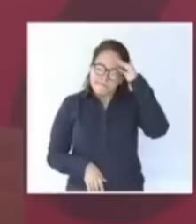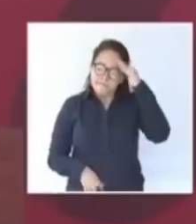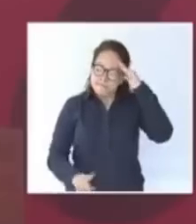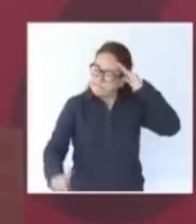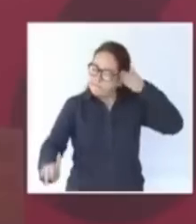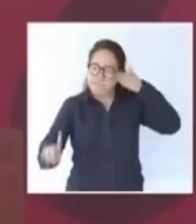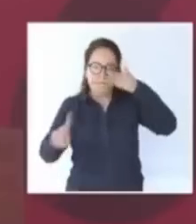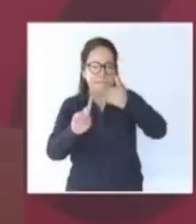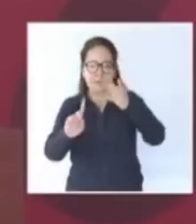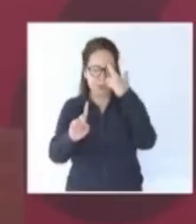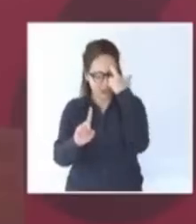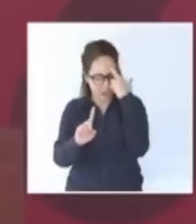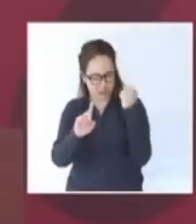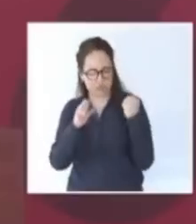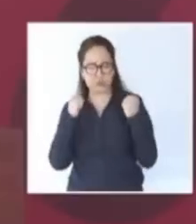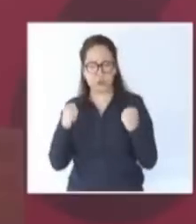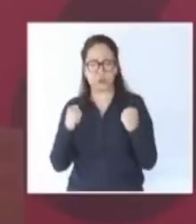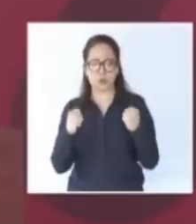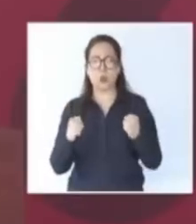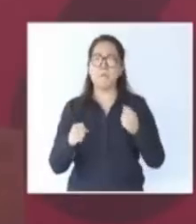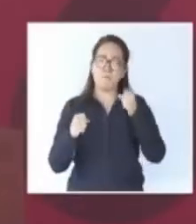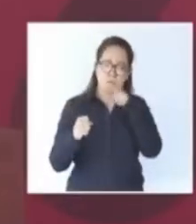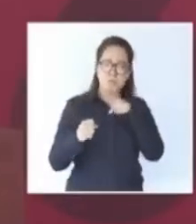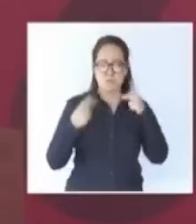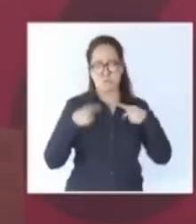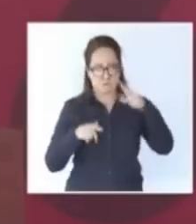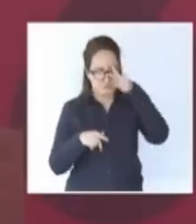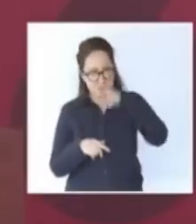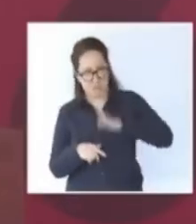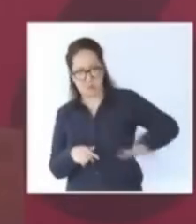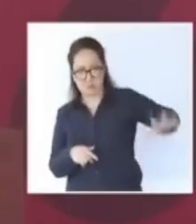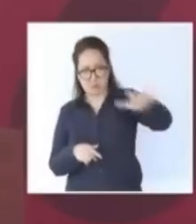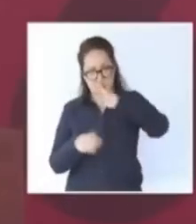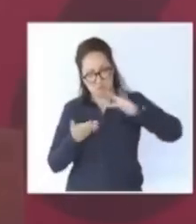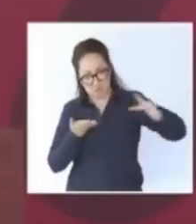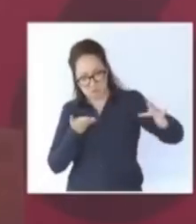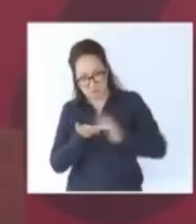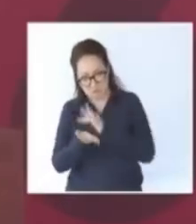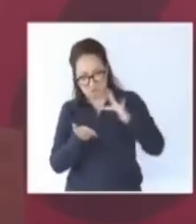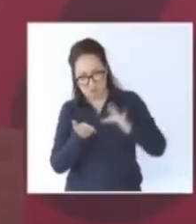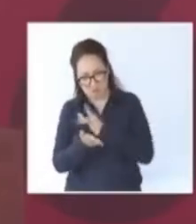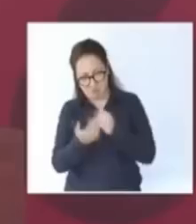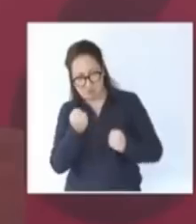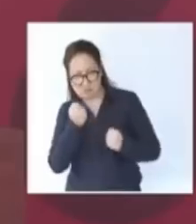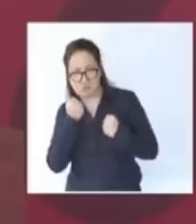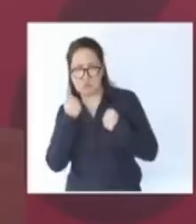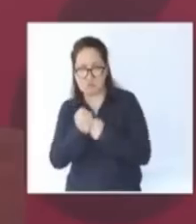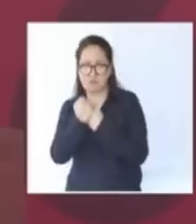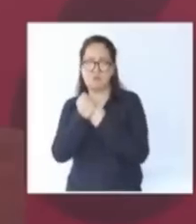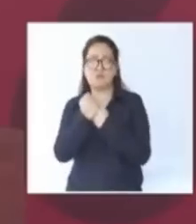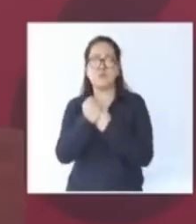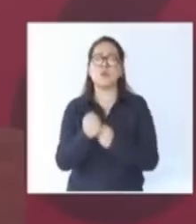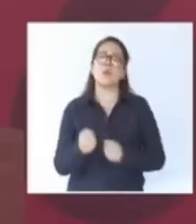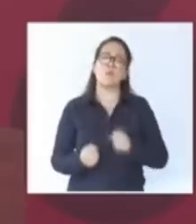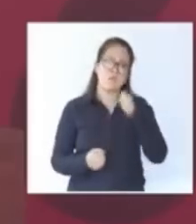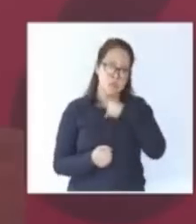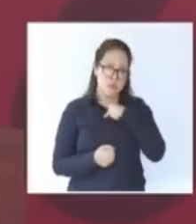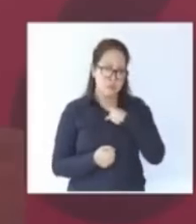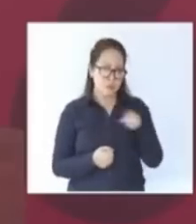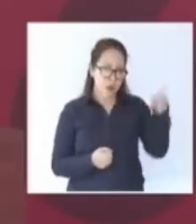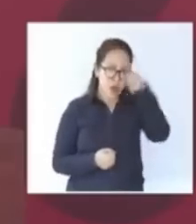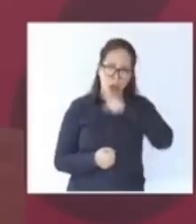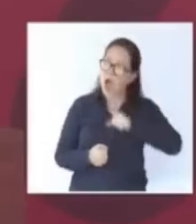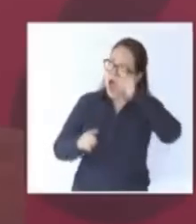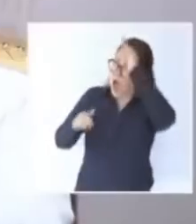cuenta con la fuerza del pueblo, con la fuerza de la opinión pública.